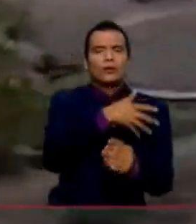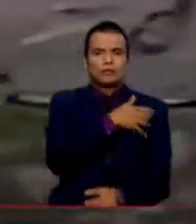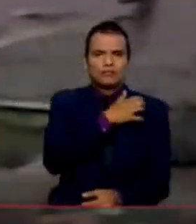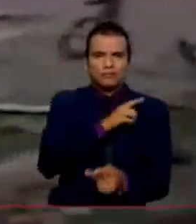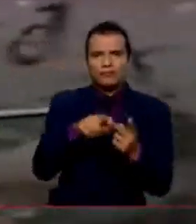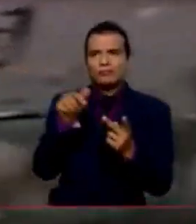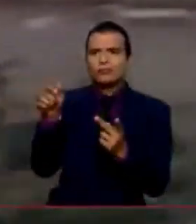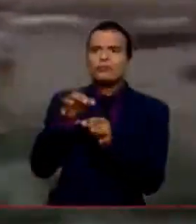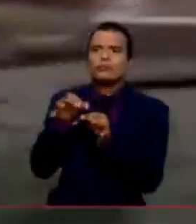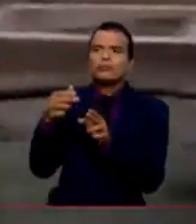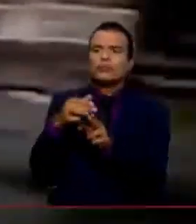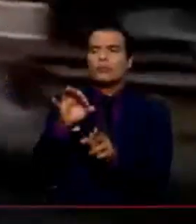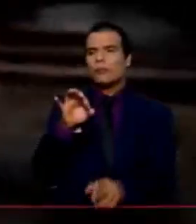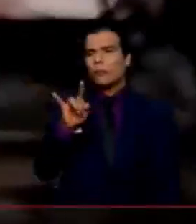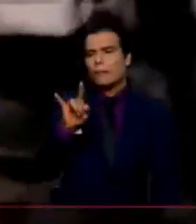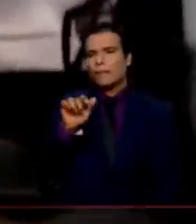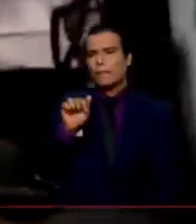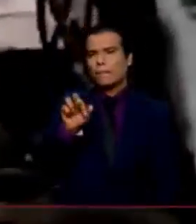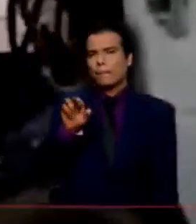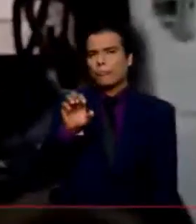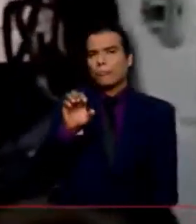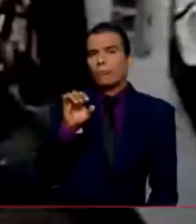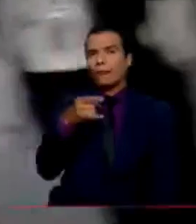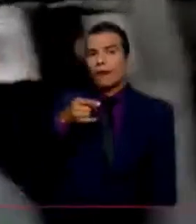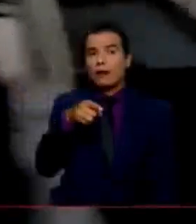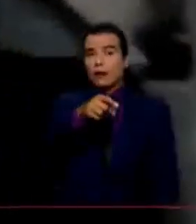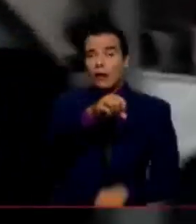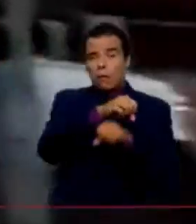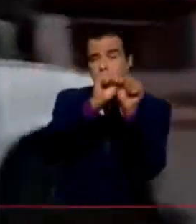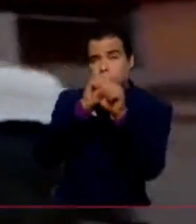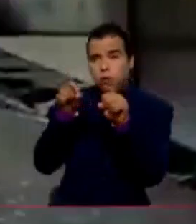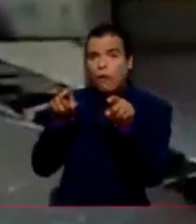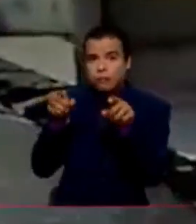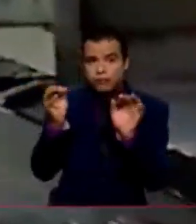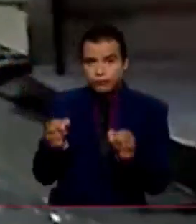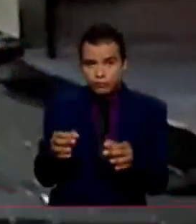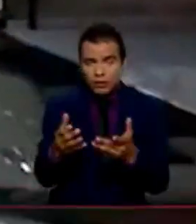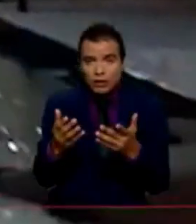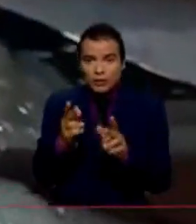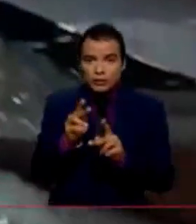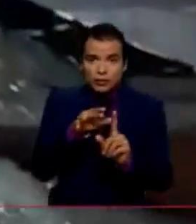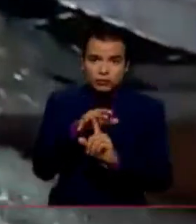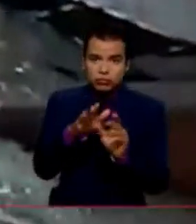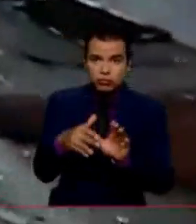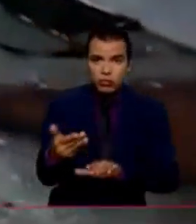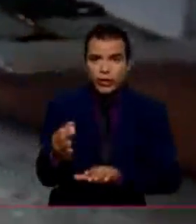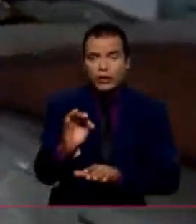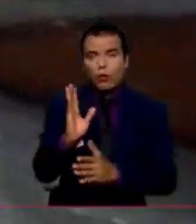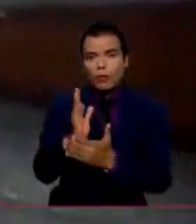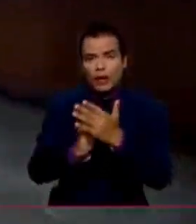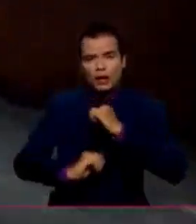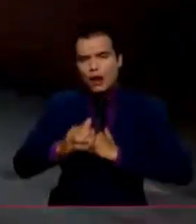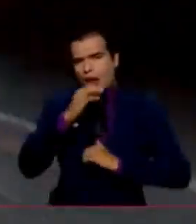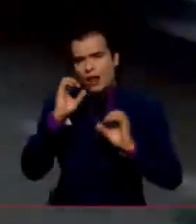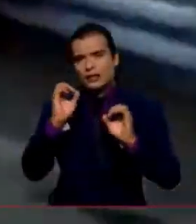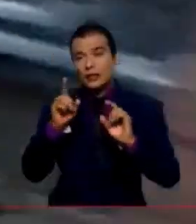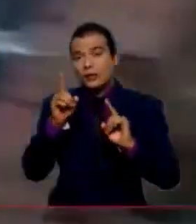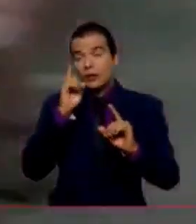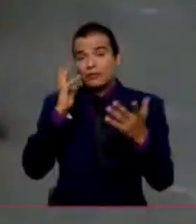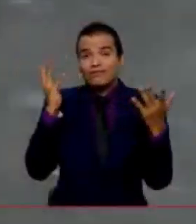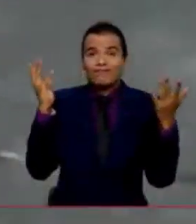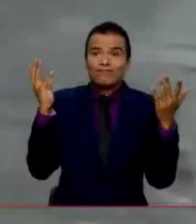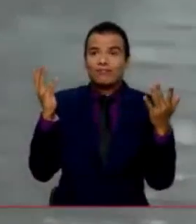de Suárez prendió las alarmas. Aunque los ataques no dejaron personas heridas o fallecidas, en estos sectores se adelantan